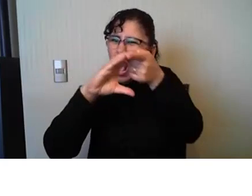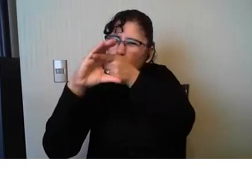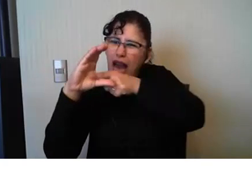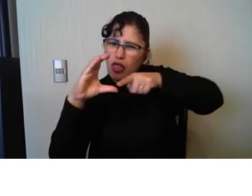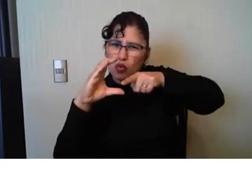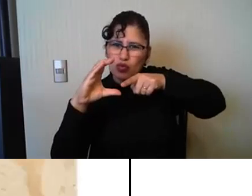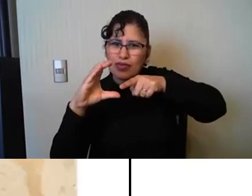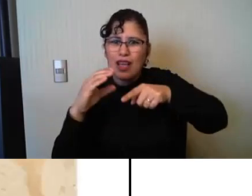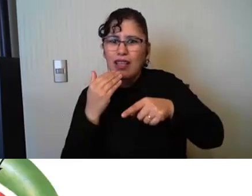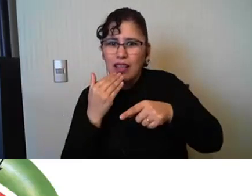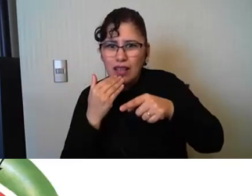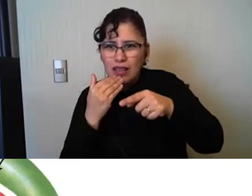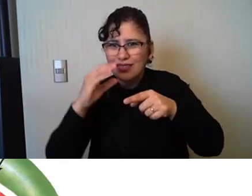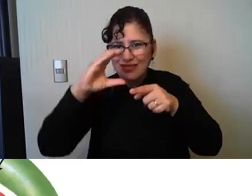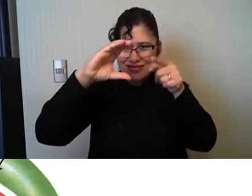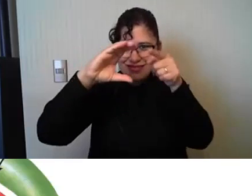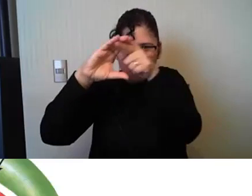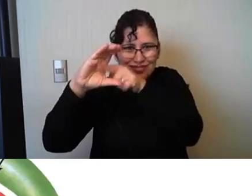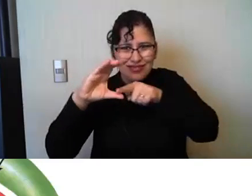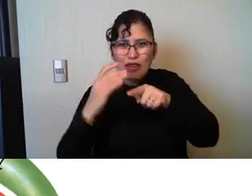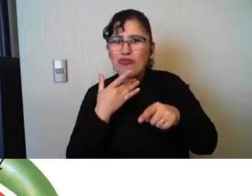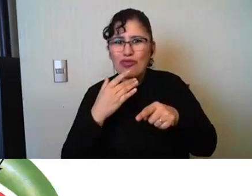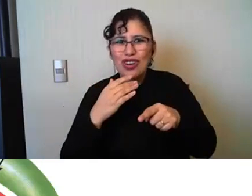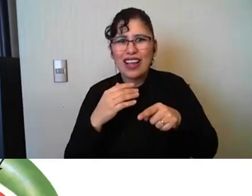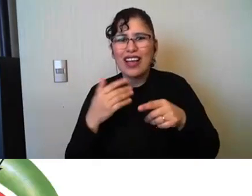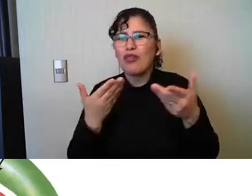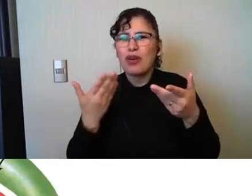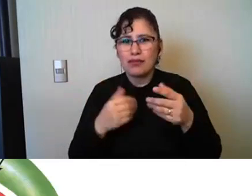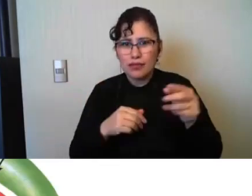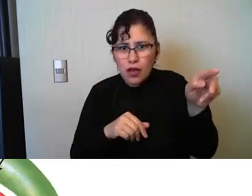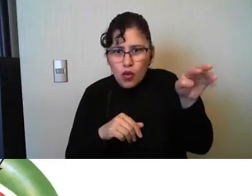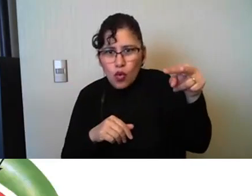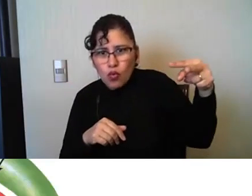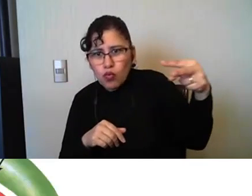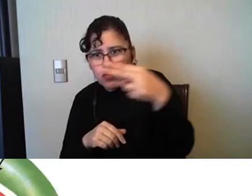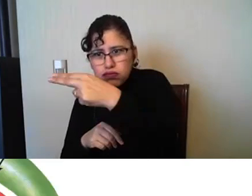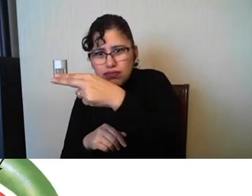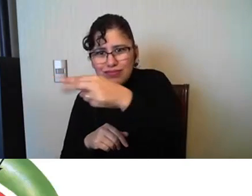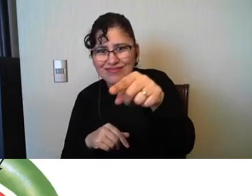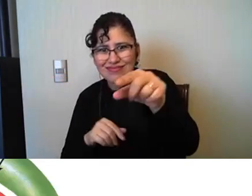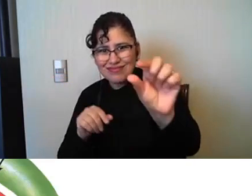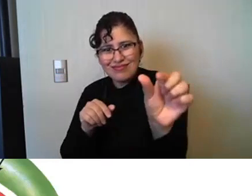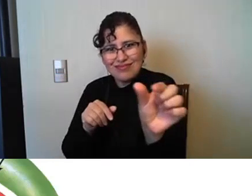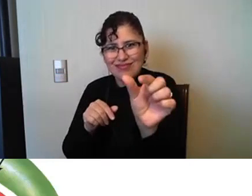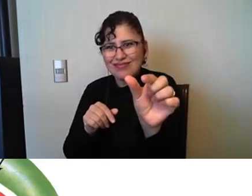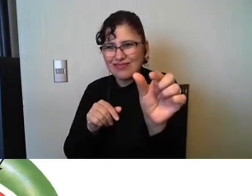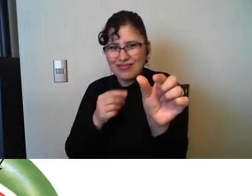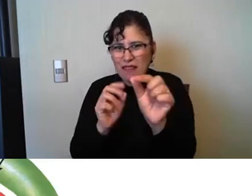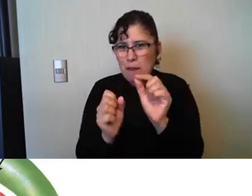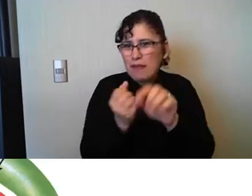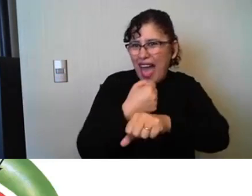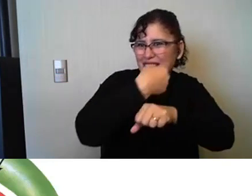acá. ¿Por qué? Porque el corte pasa a este nivel. Entonces, toma un pedazo del núcleo caudado en la parte